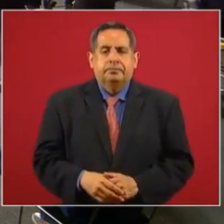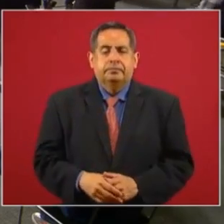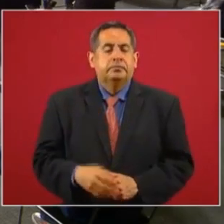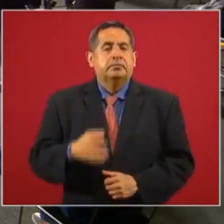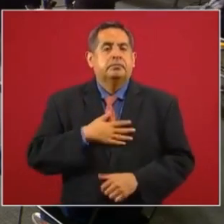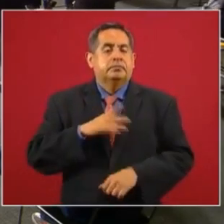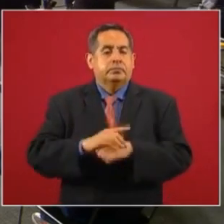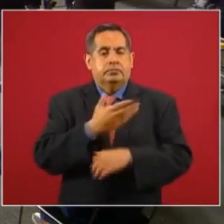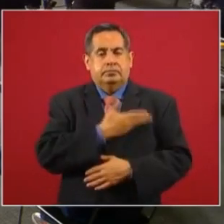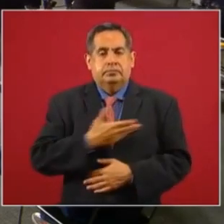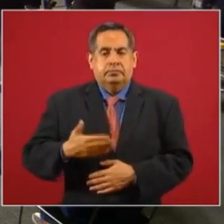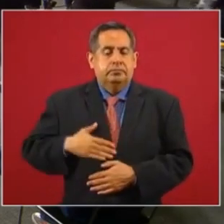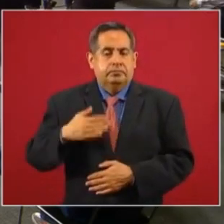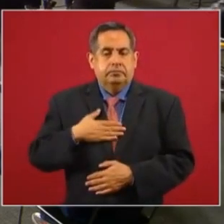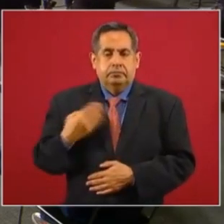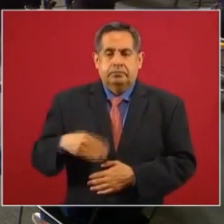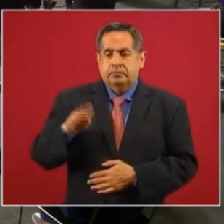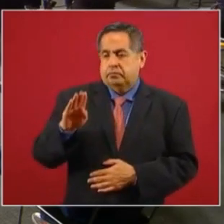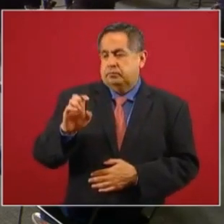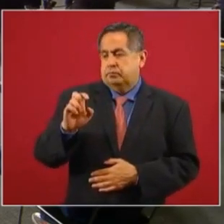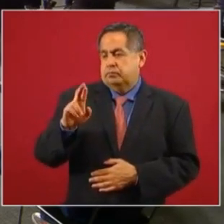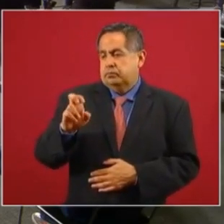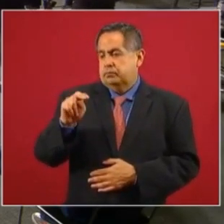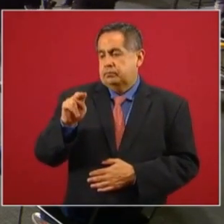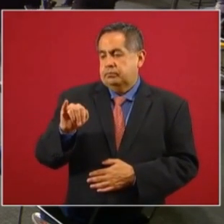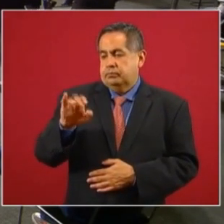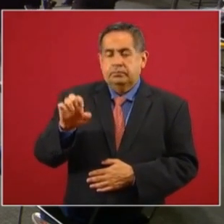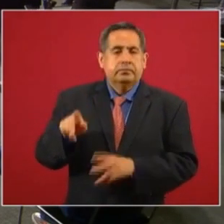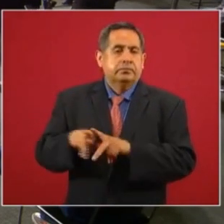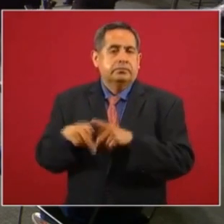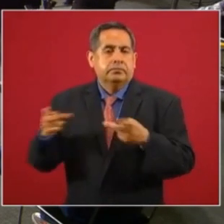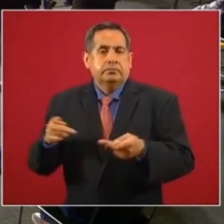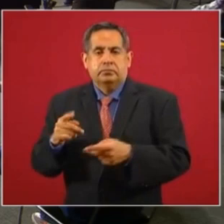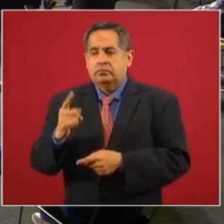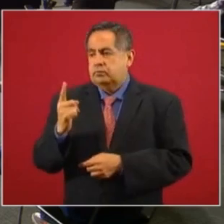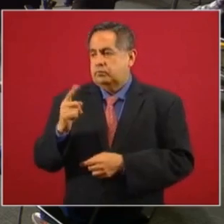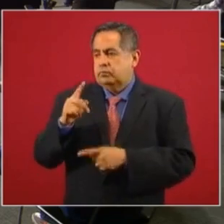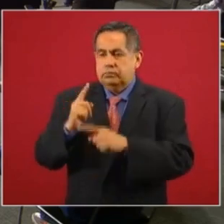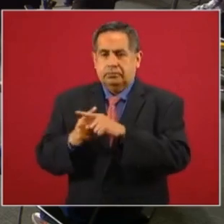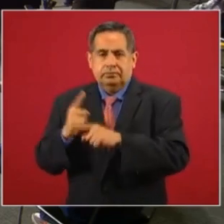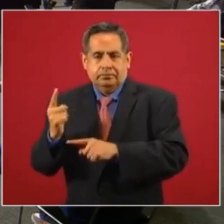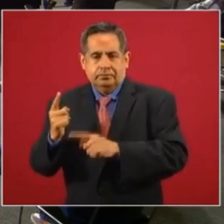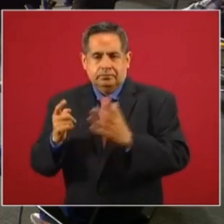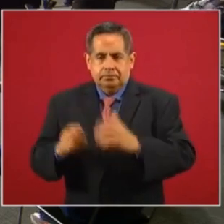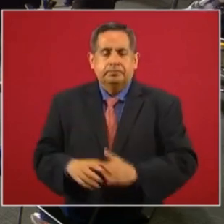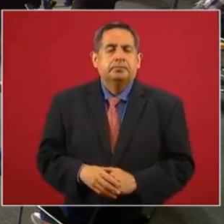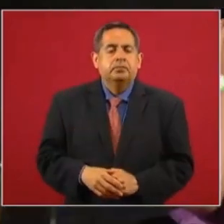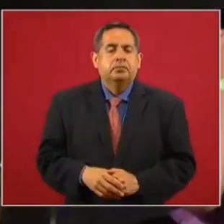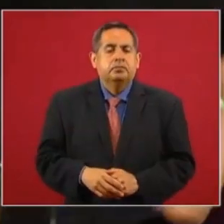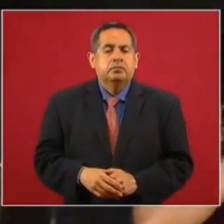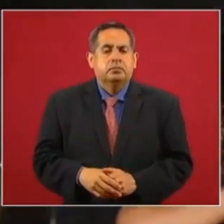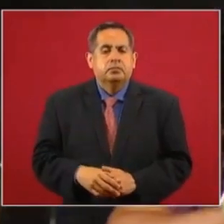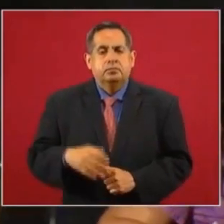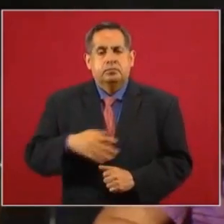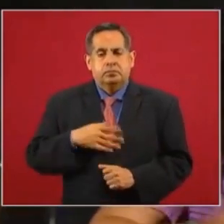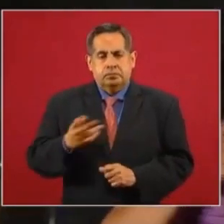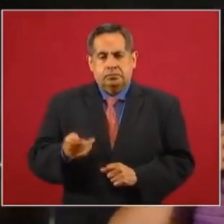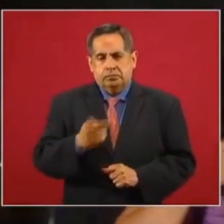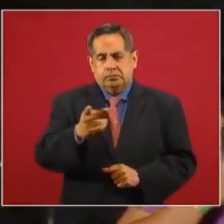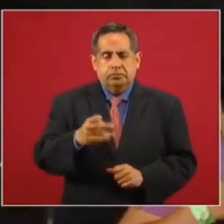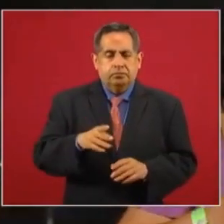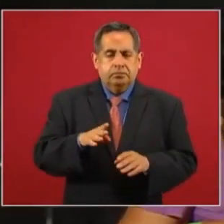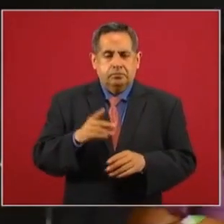Buenos días, presidente. Berenice Téllez, del Diario Nacional, Uno Más Uno. Es referente mi pregunta a, bueno, pues ha sido un